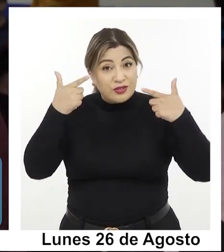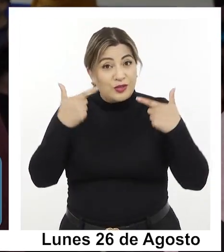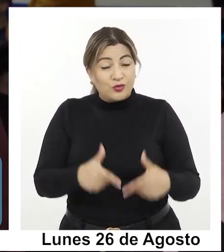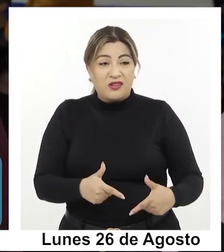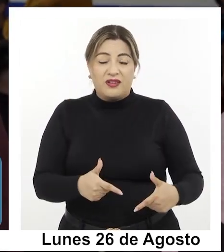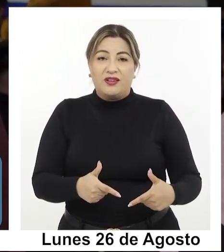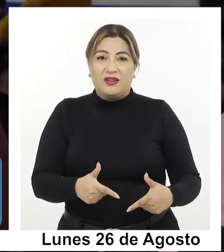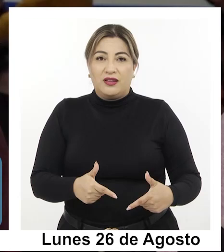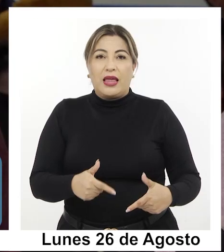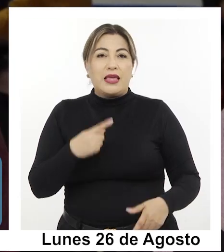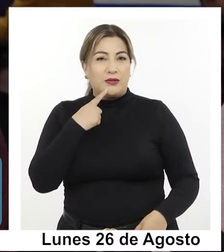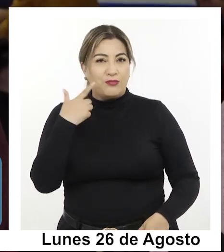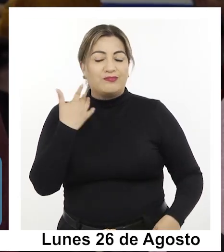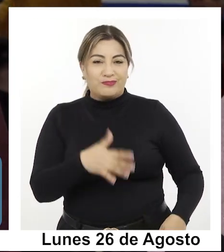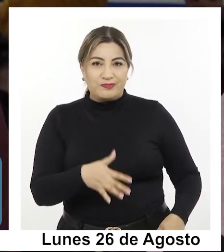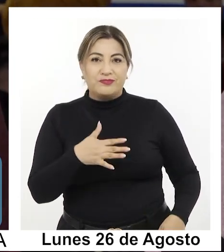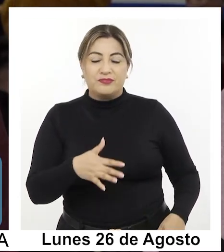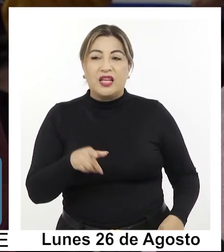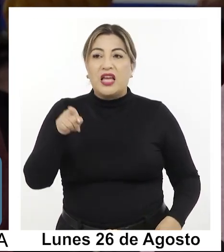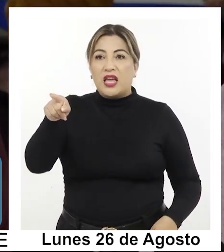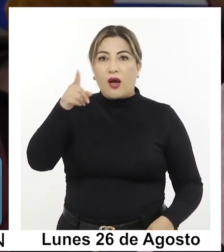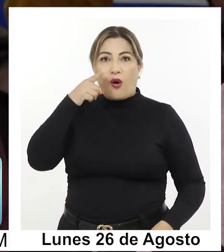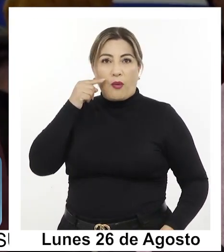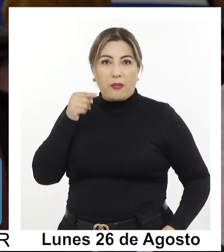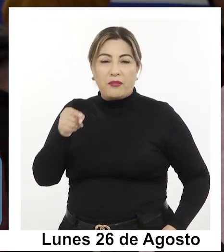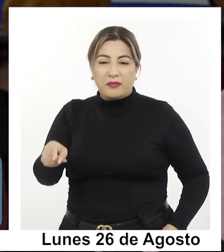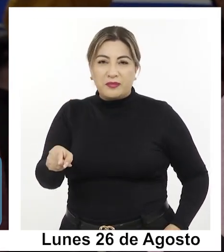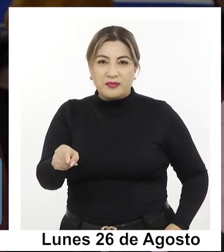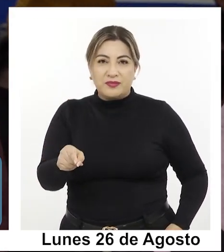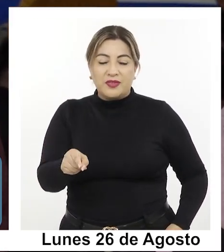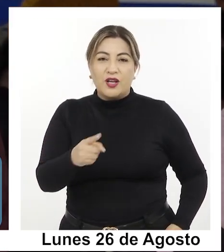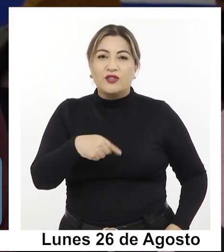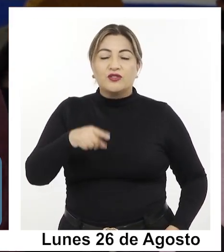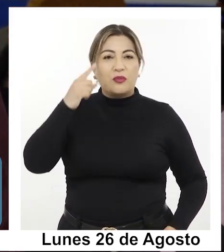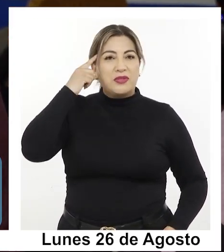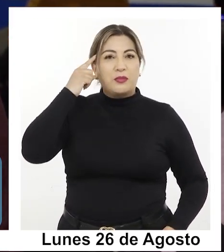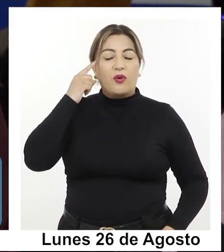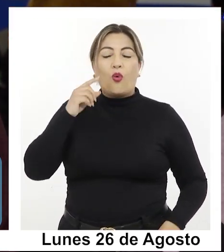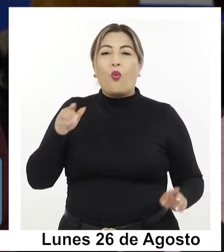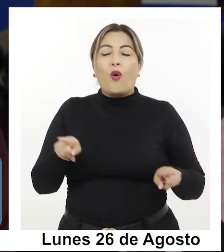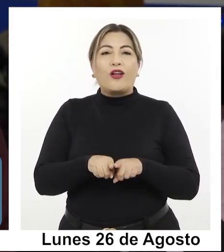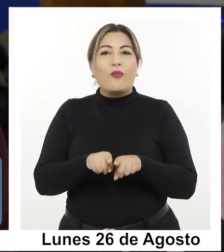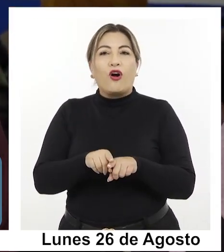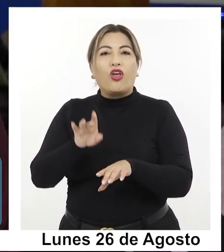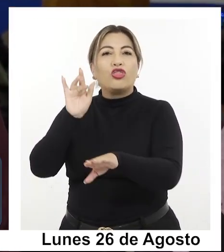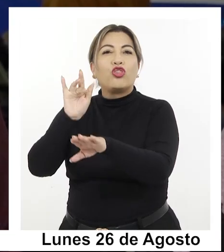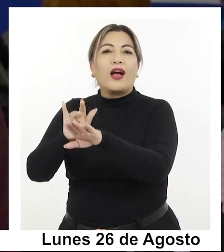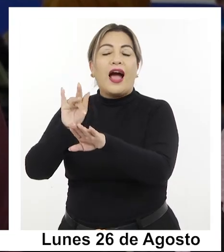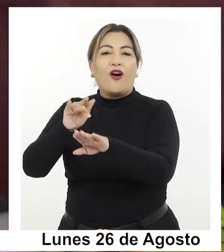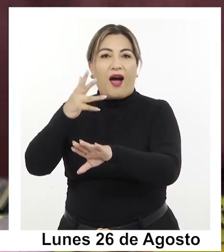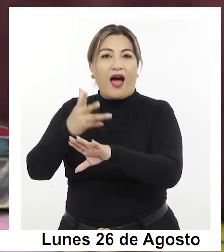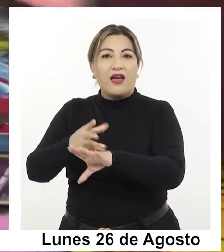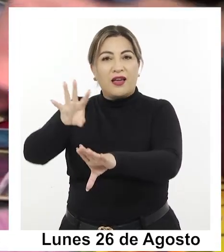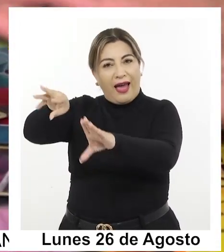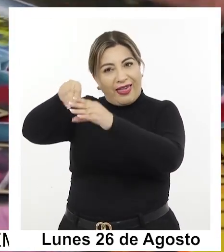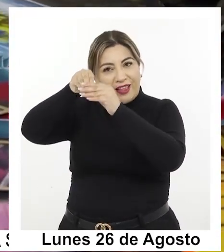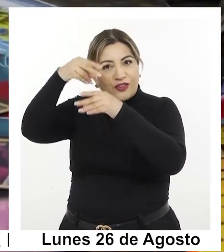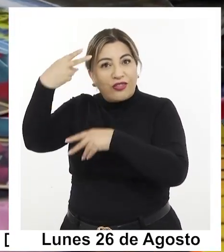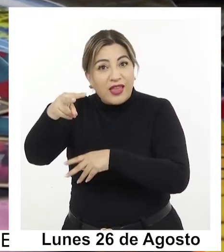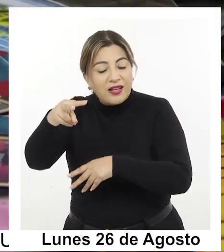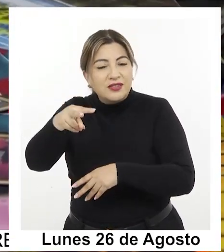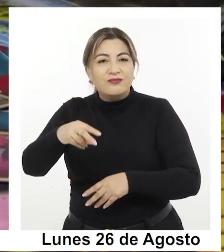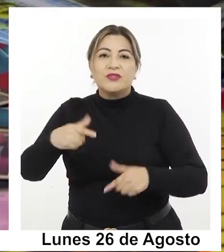cartas, así que la suerte importa, pero Fernando estaba, como decimos nosotros, Fernando estaba tocado, porque de verdad le estaba saliendo todo muy bien